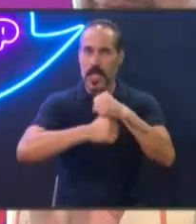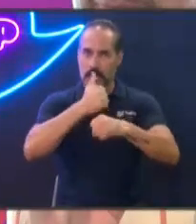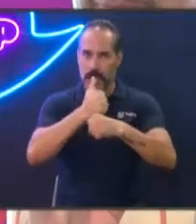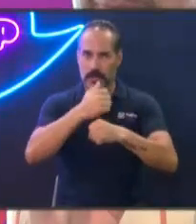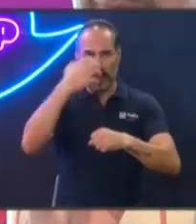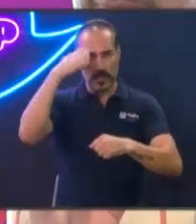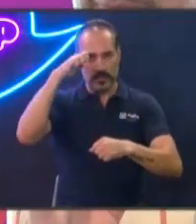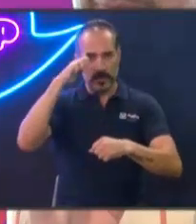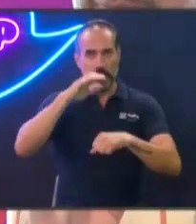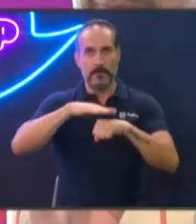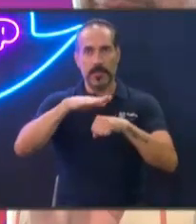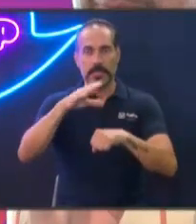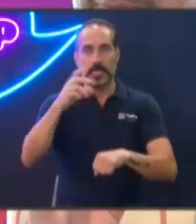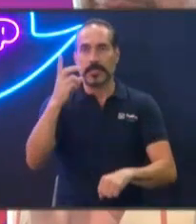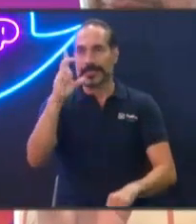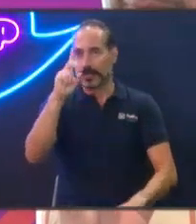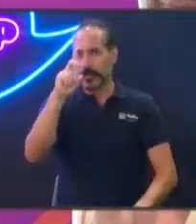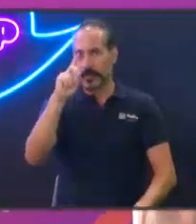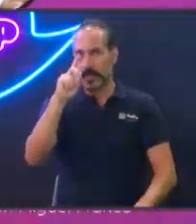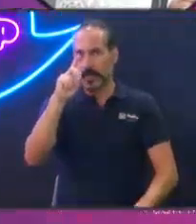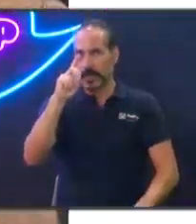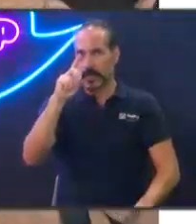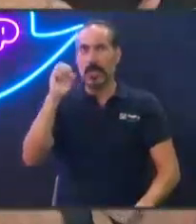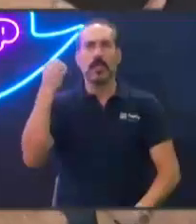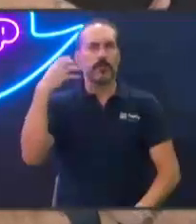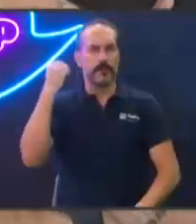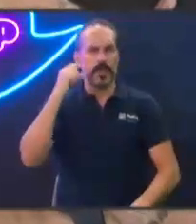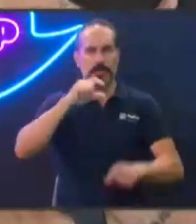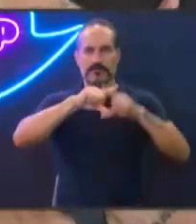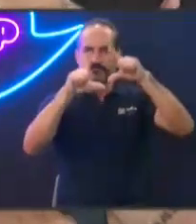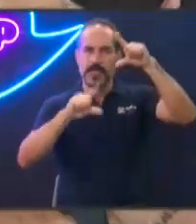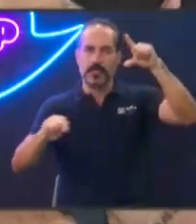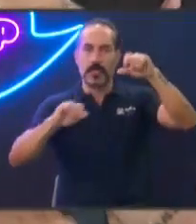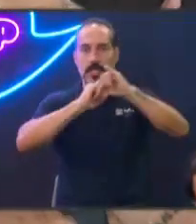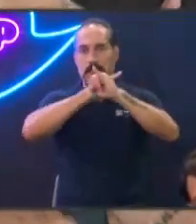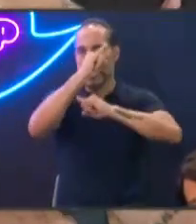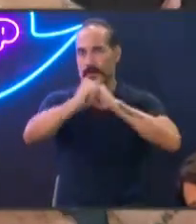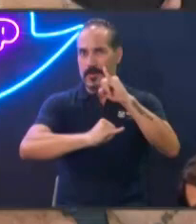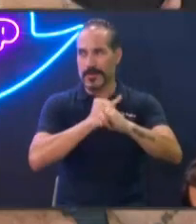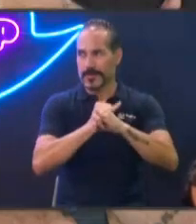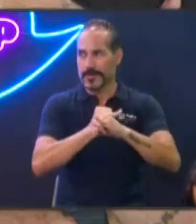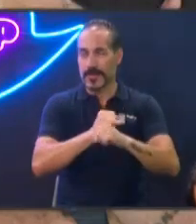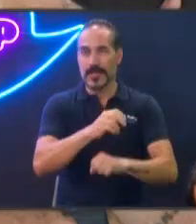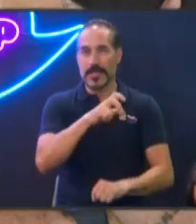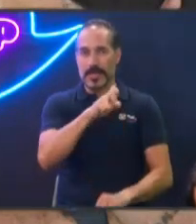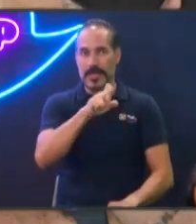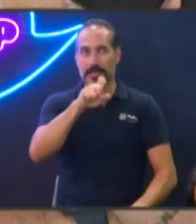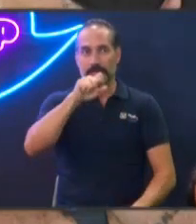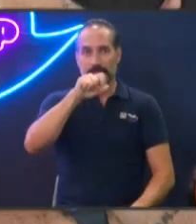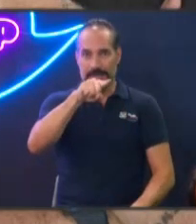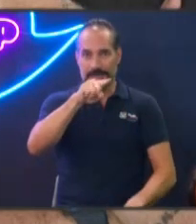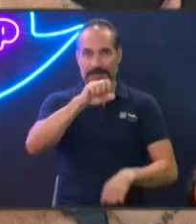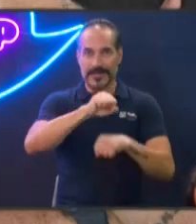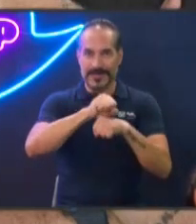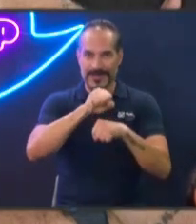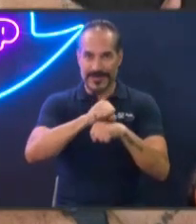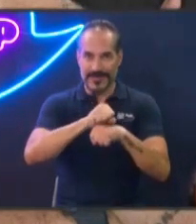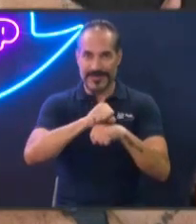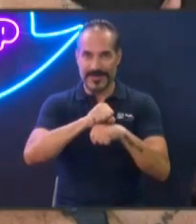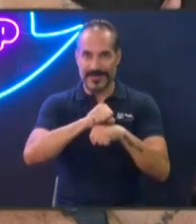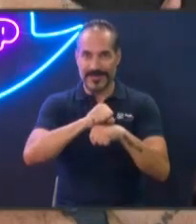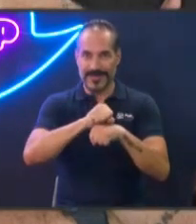y más de 30 conferencias nacionales e internacionales es docente a nivel secundaria bachillerato